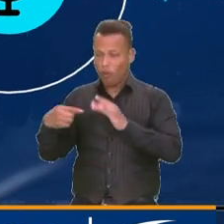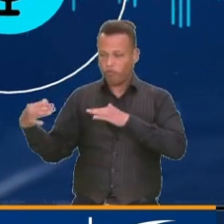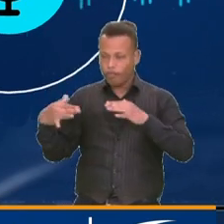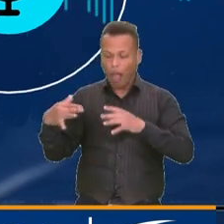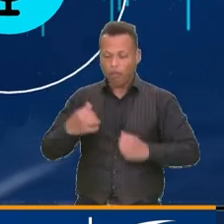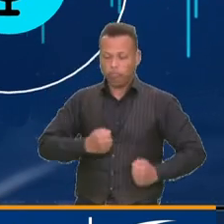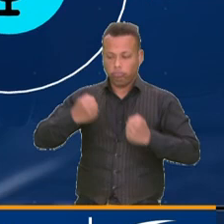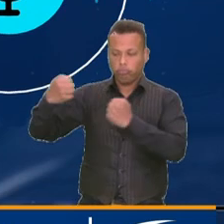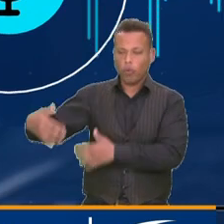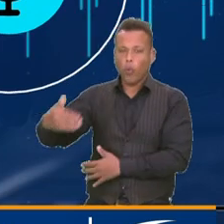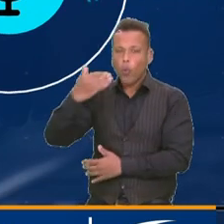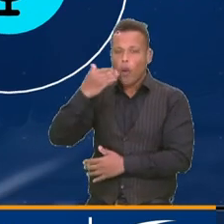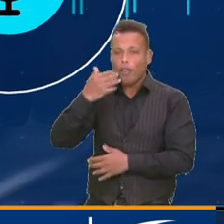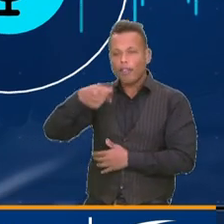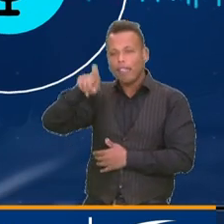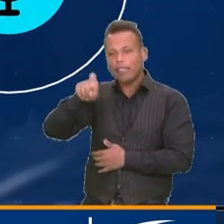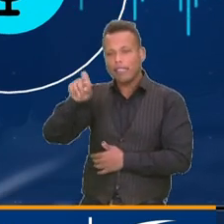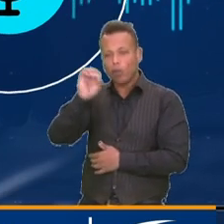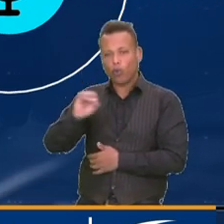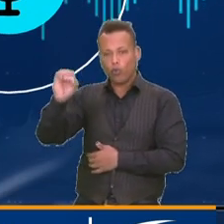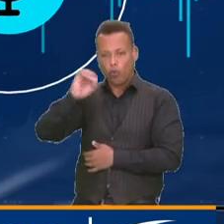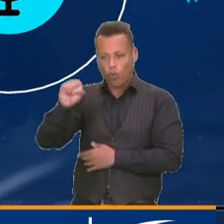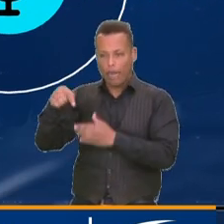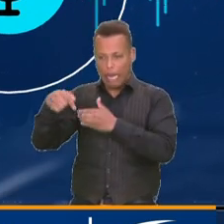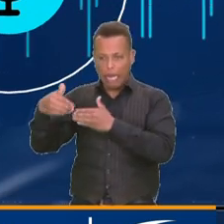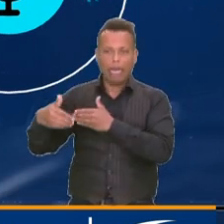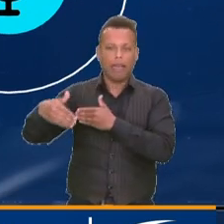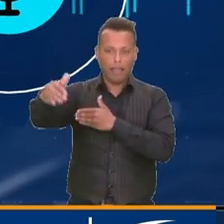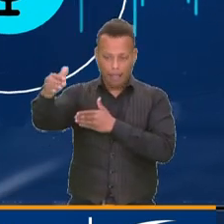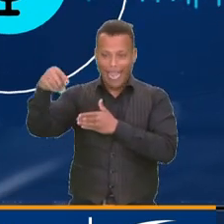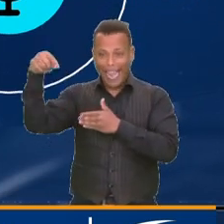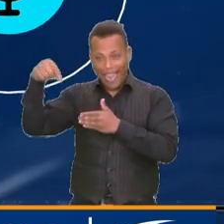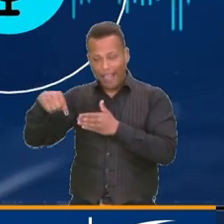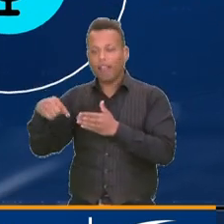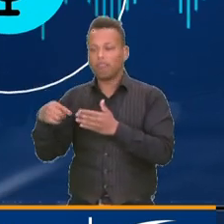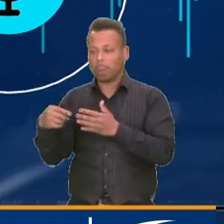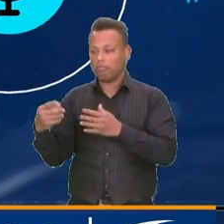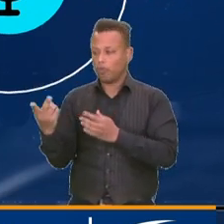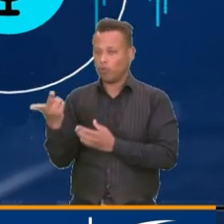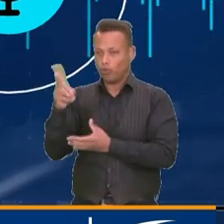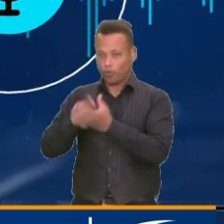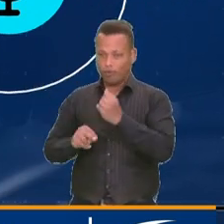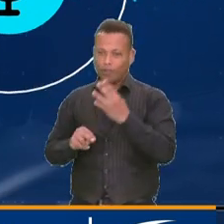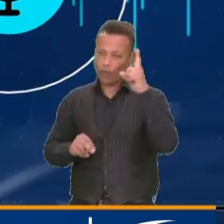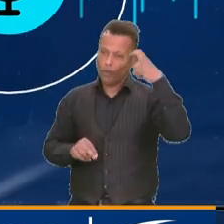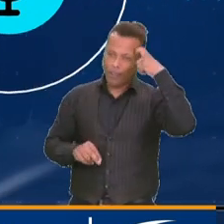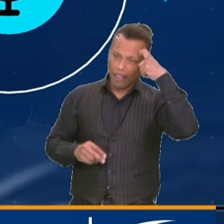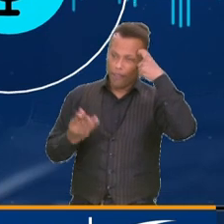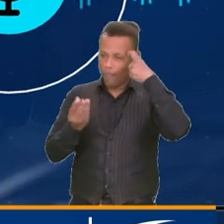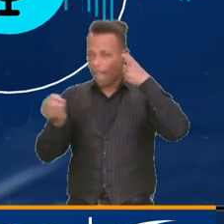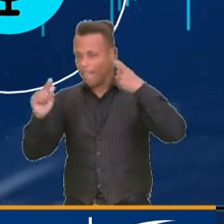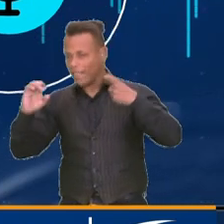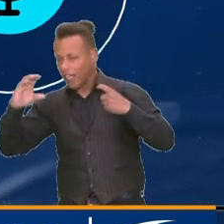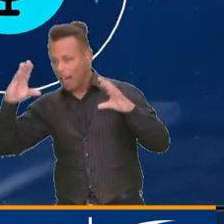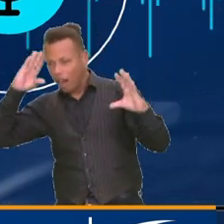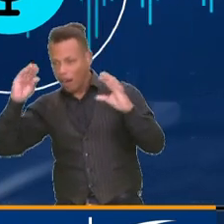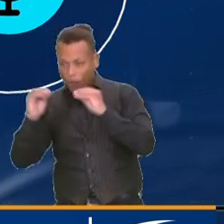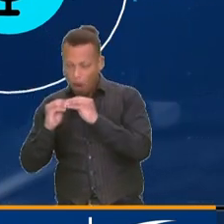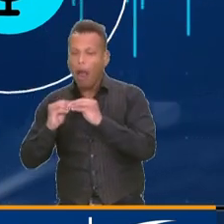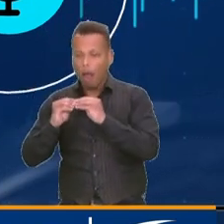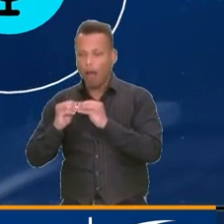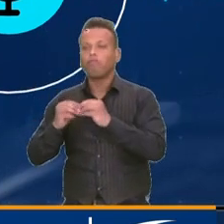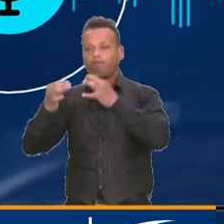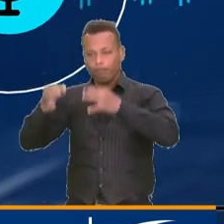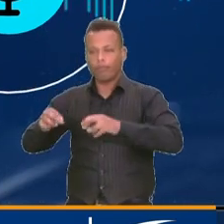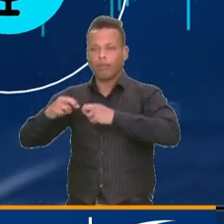del próximo 16 de octubre y será entonces a partir de este momento que ambas delegaciones decidan instalar la mesa de diálogo.